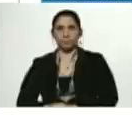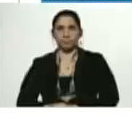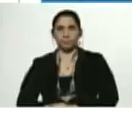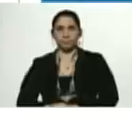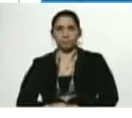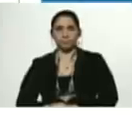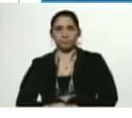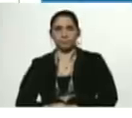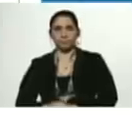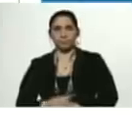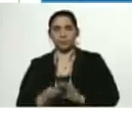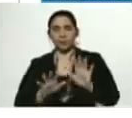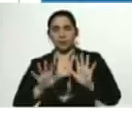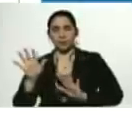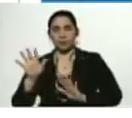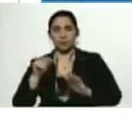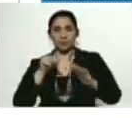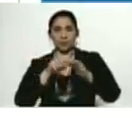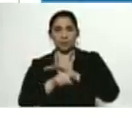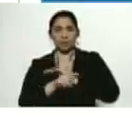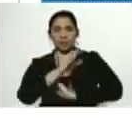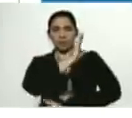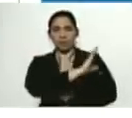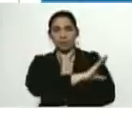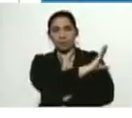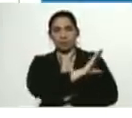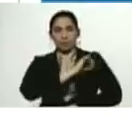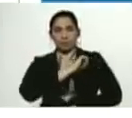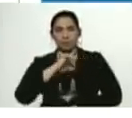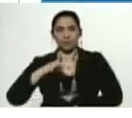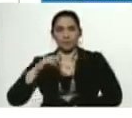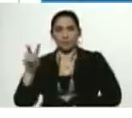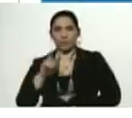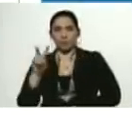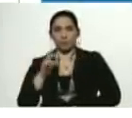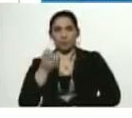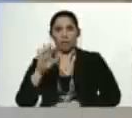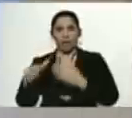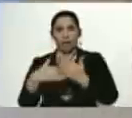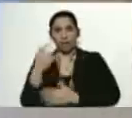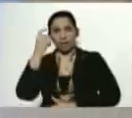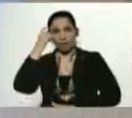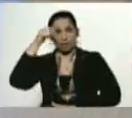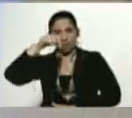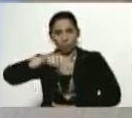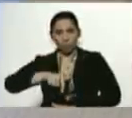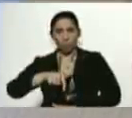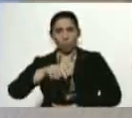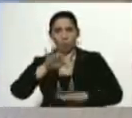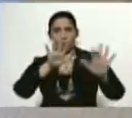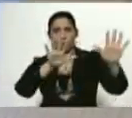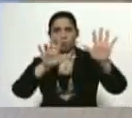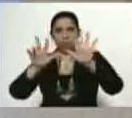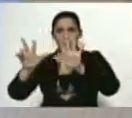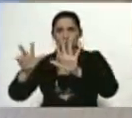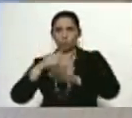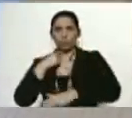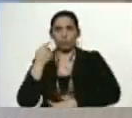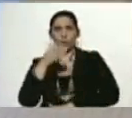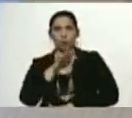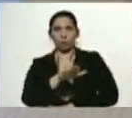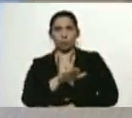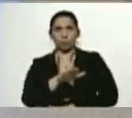tan solo 15 ingresados en clínicas privadas y Venezuela cuenta hasta la fecha de hoy 18